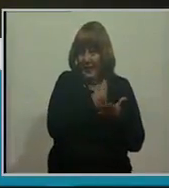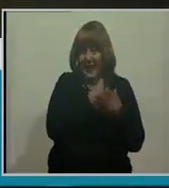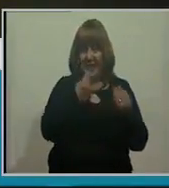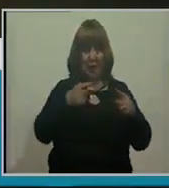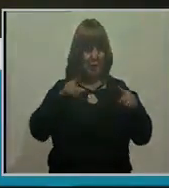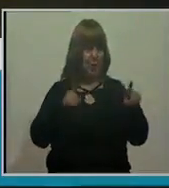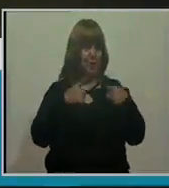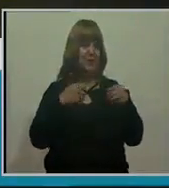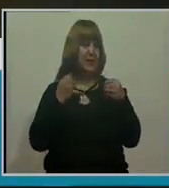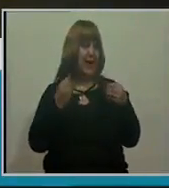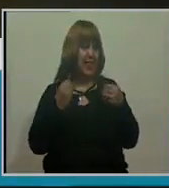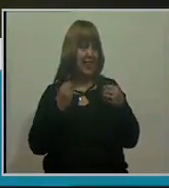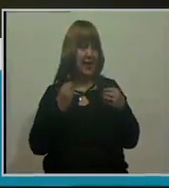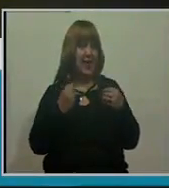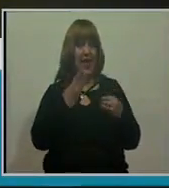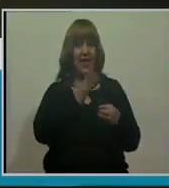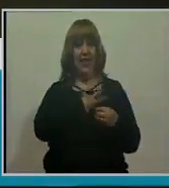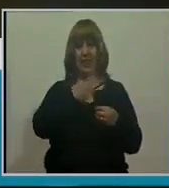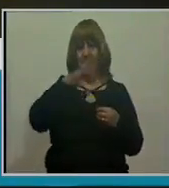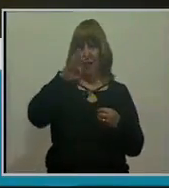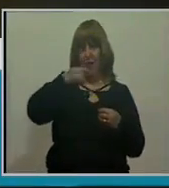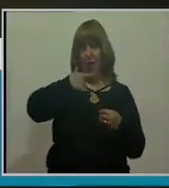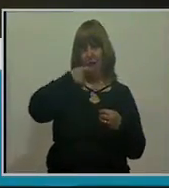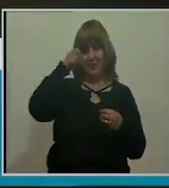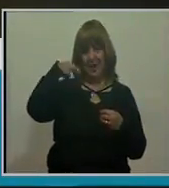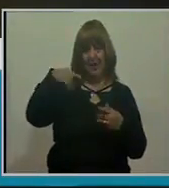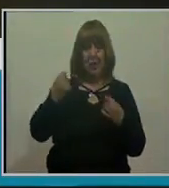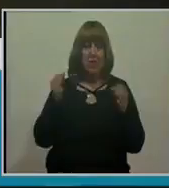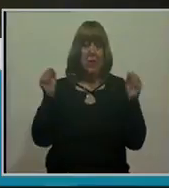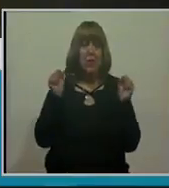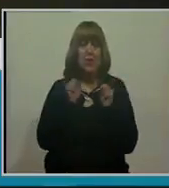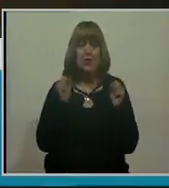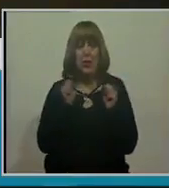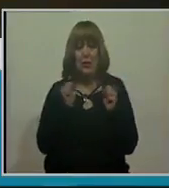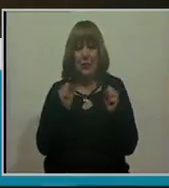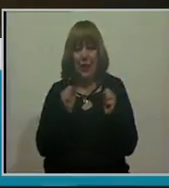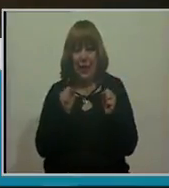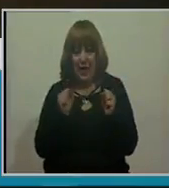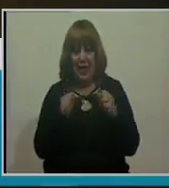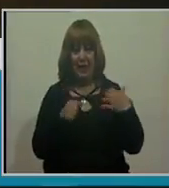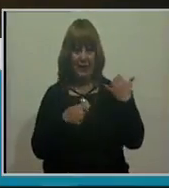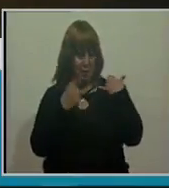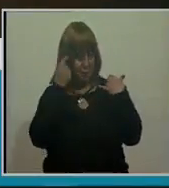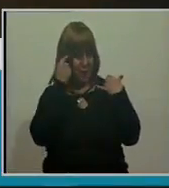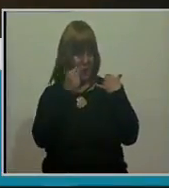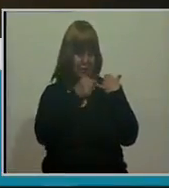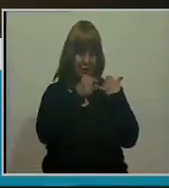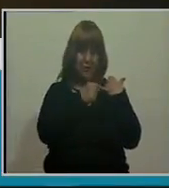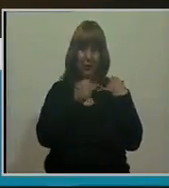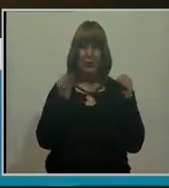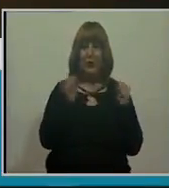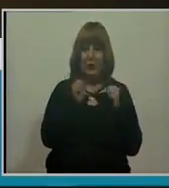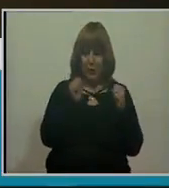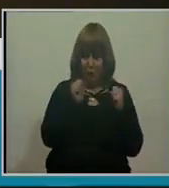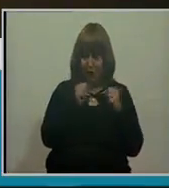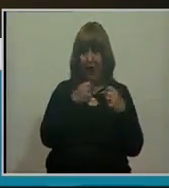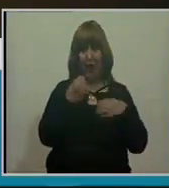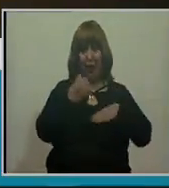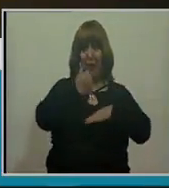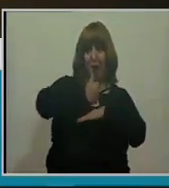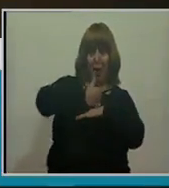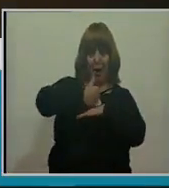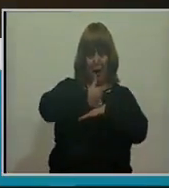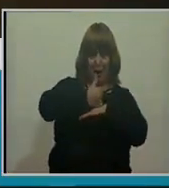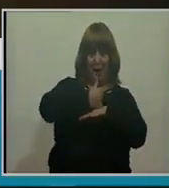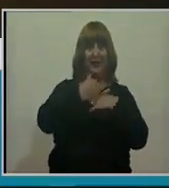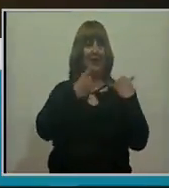cortina. Esta cortina musical, ¿eh? A ver. Y me lo imagino bailando por las calles de la ciudad. Había falta, para entrar en calor. Obvio. ¿Cómo le va?